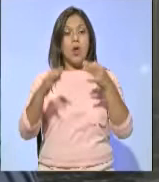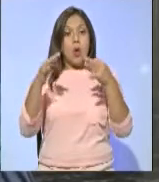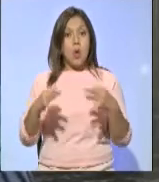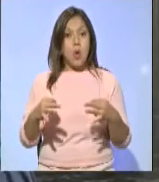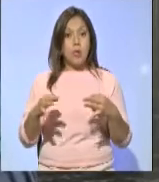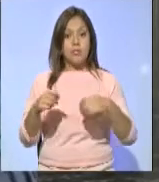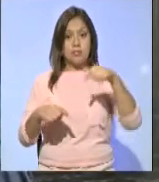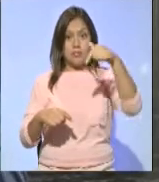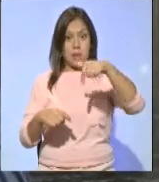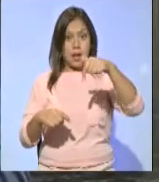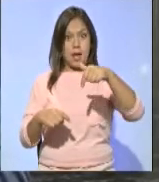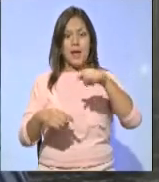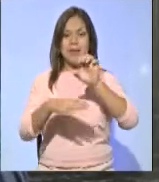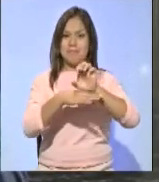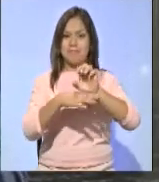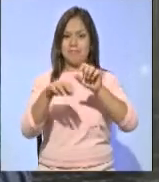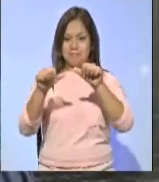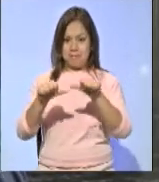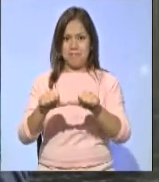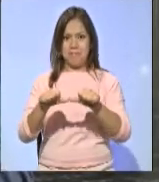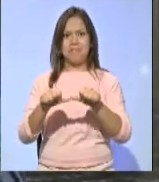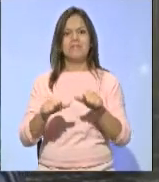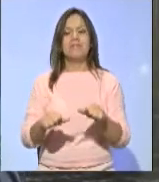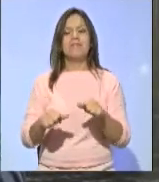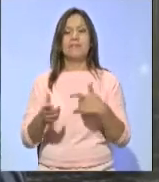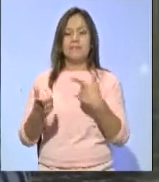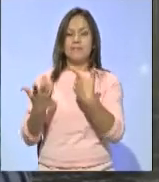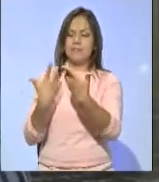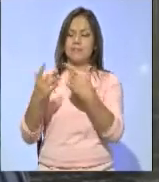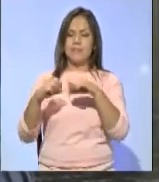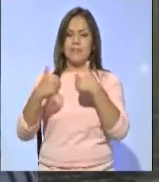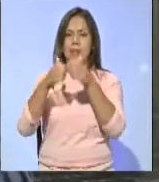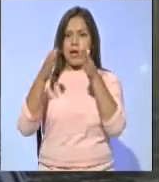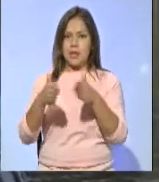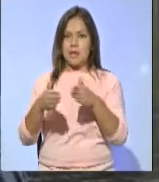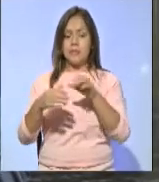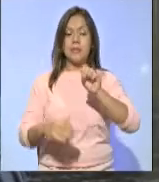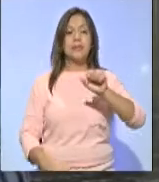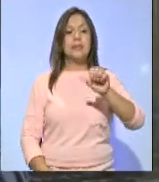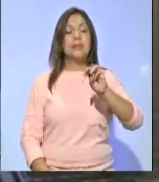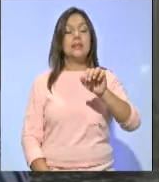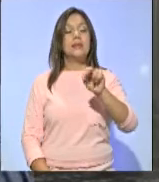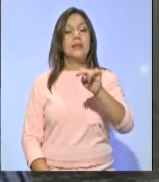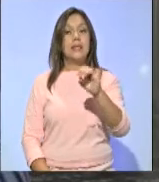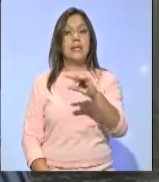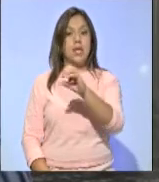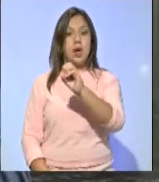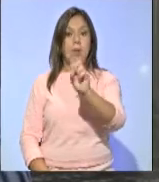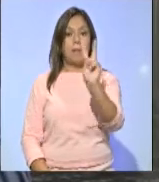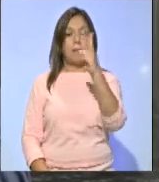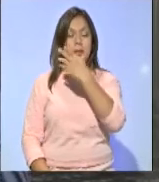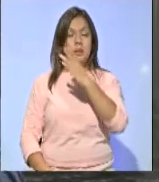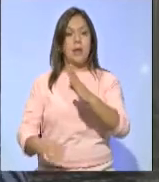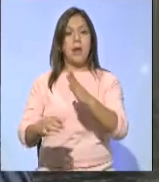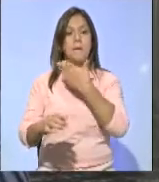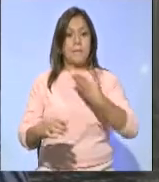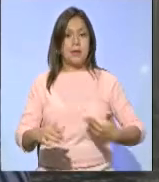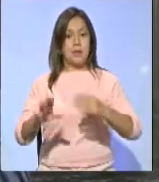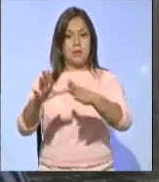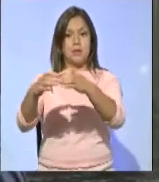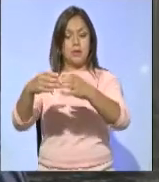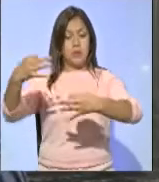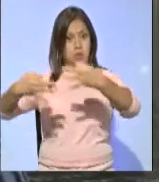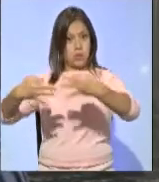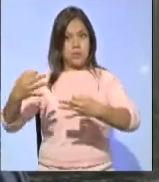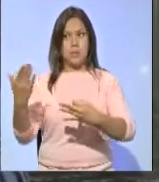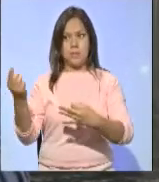todavía aquí en el Ecuador. Nosotros conversamos con el asambleísta Franklin Samaniego, él es el vicepresidente de la Comisión de Justicia de la Asamblea